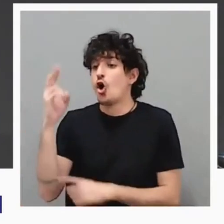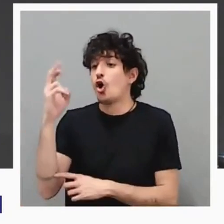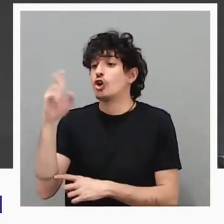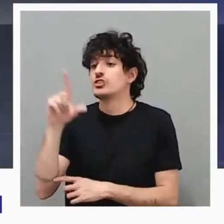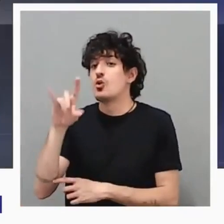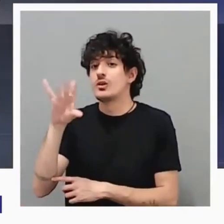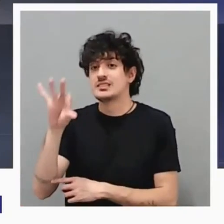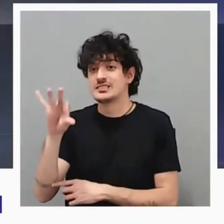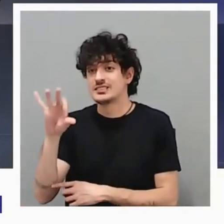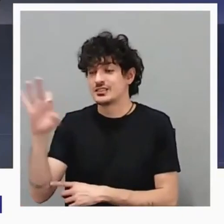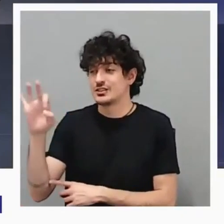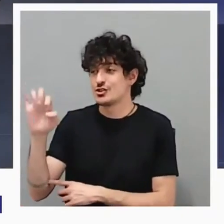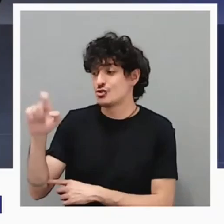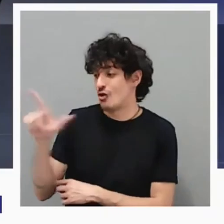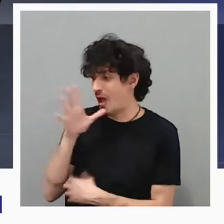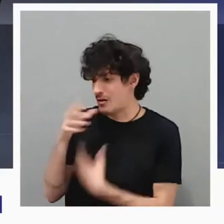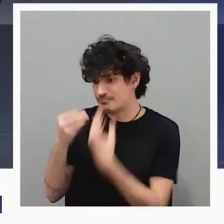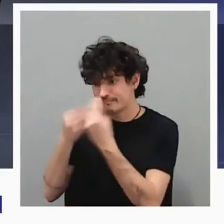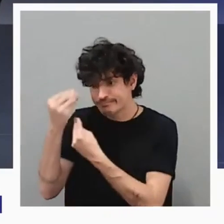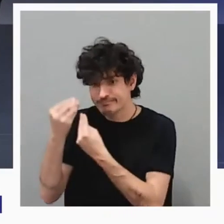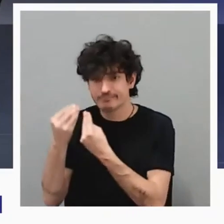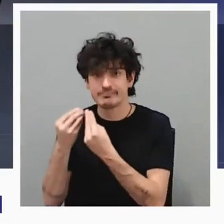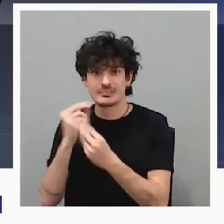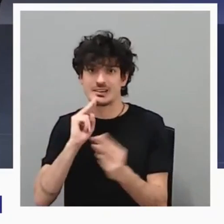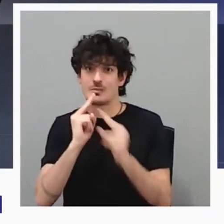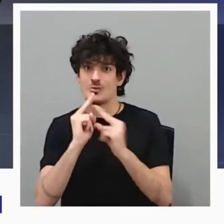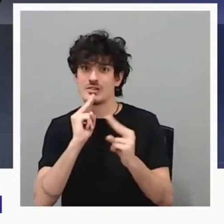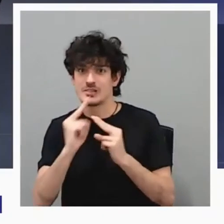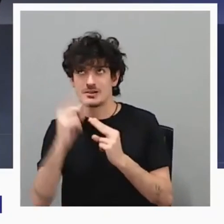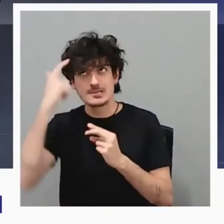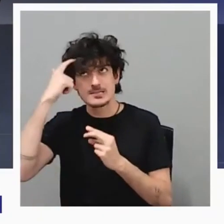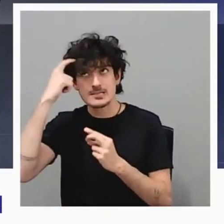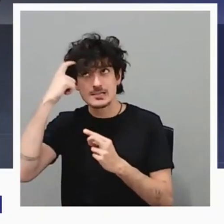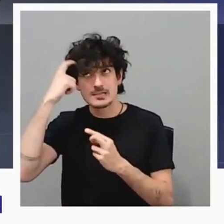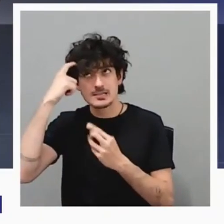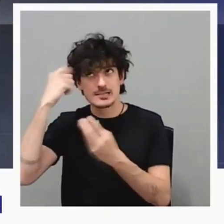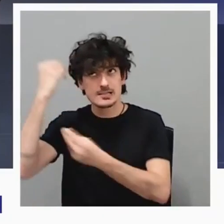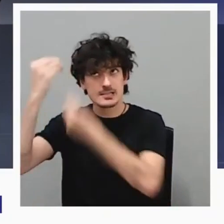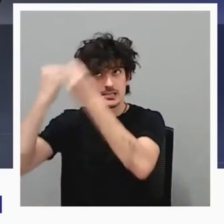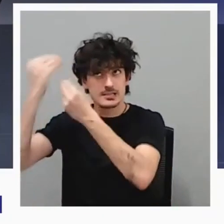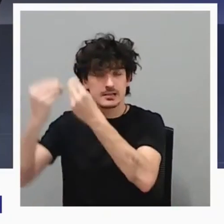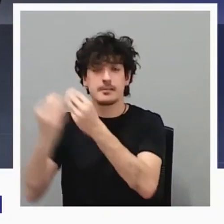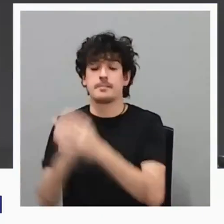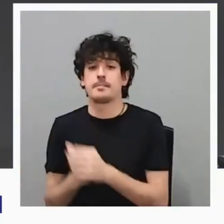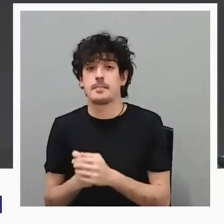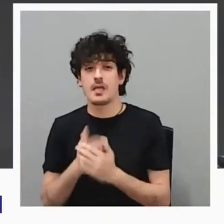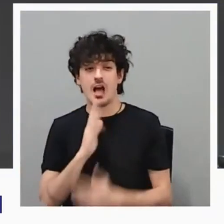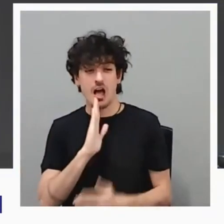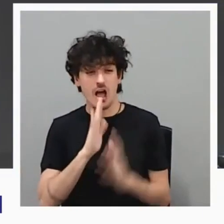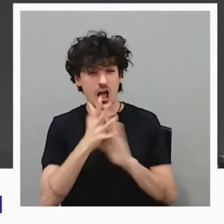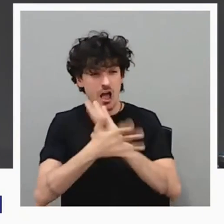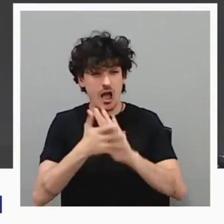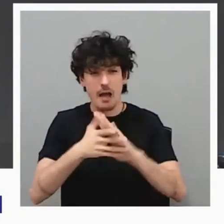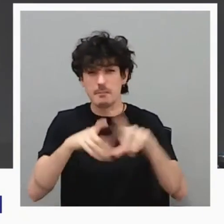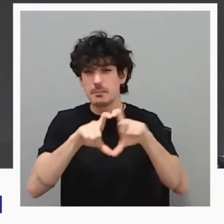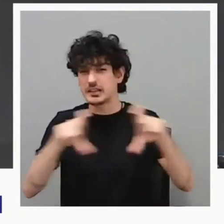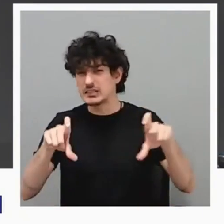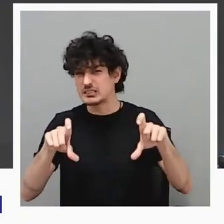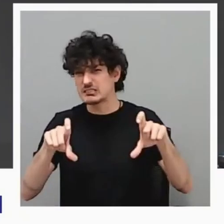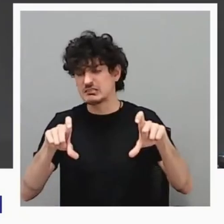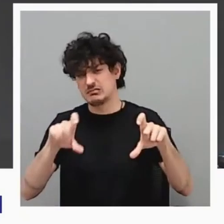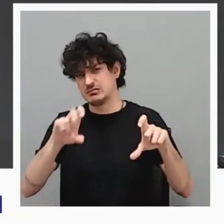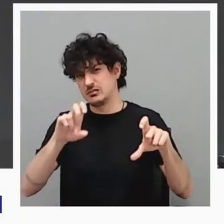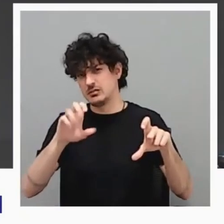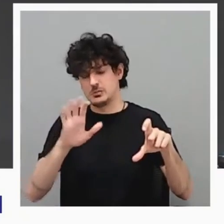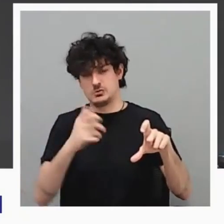bien. Mente inquieta, eso siempre está bien. Pero ya que has citado tú el tema de las empresas y demás, la pregunta que os hago a ambos,